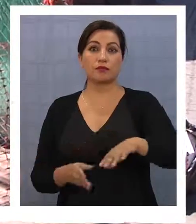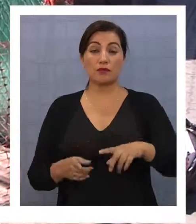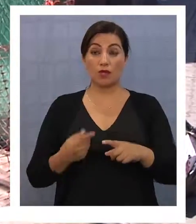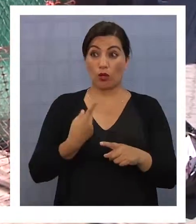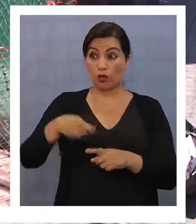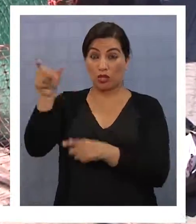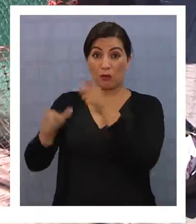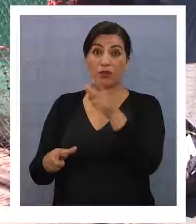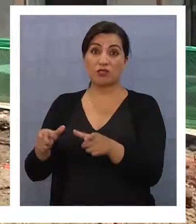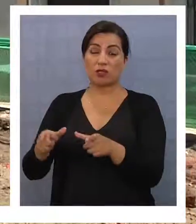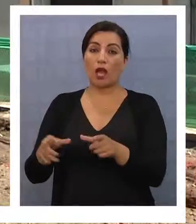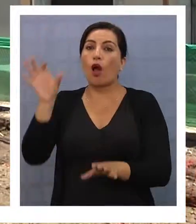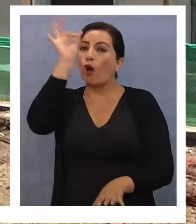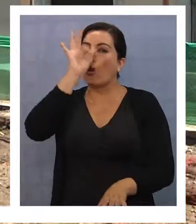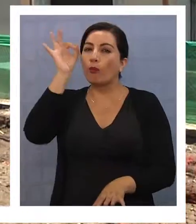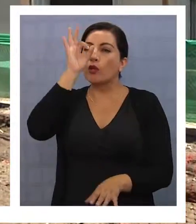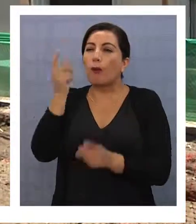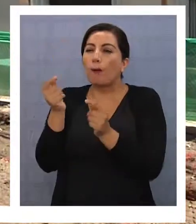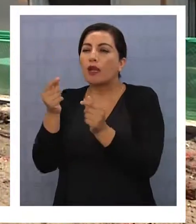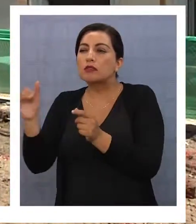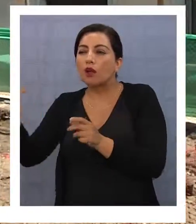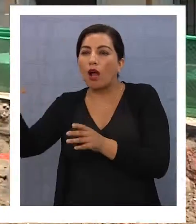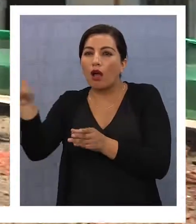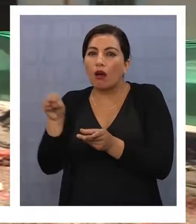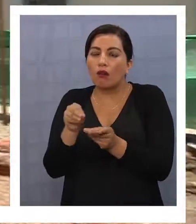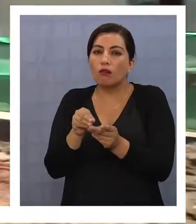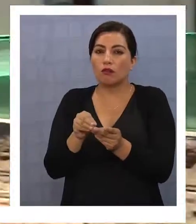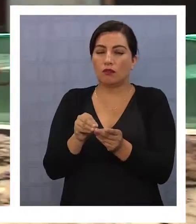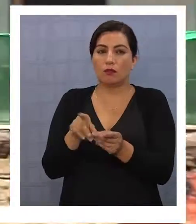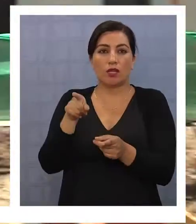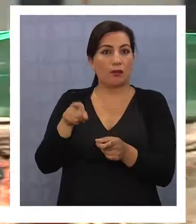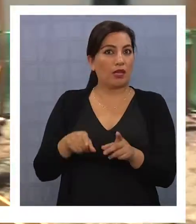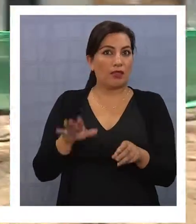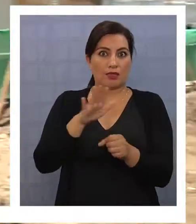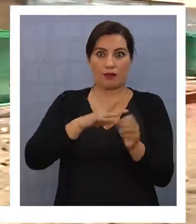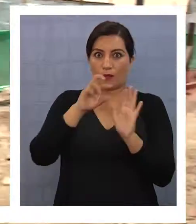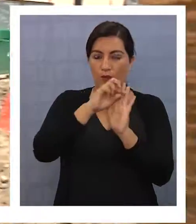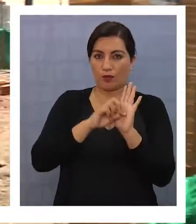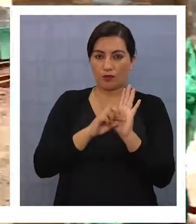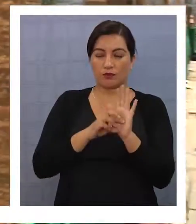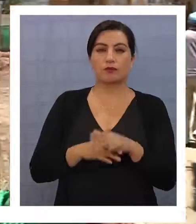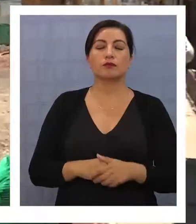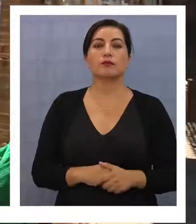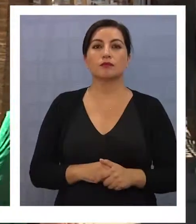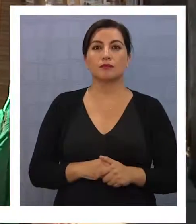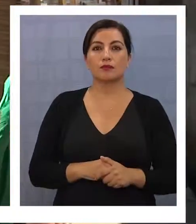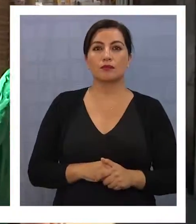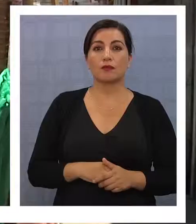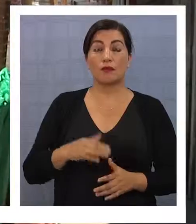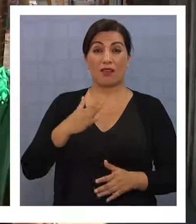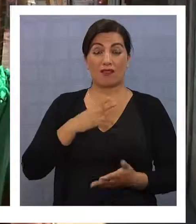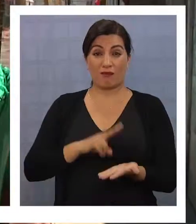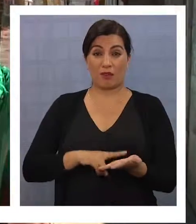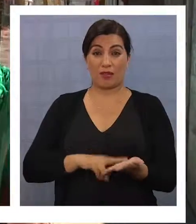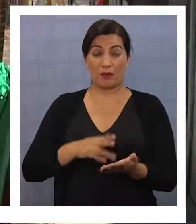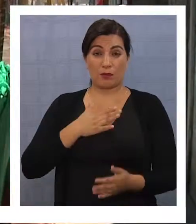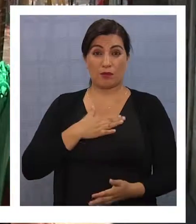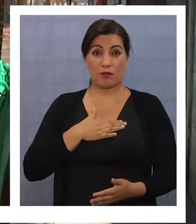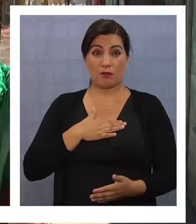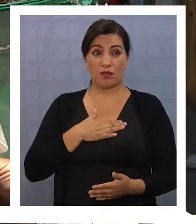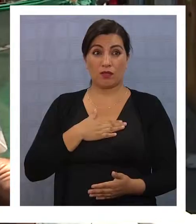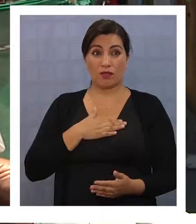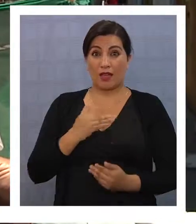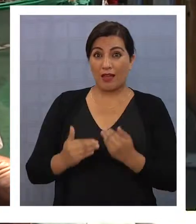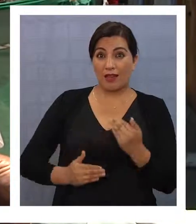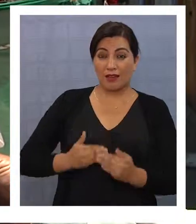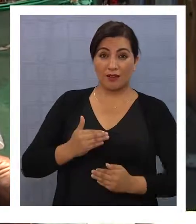tienen opiniones similares en torno a las molestias y perjuicios generados en este proyecto. Realmente para mí el progreso es